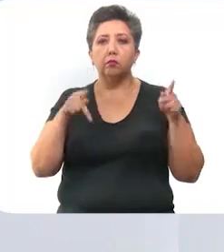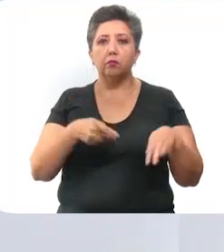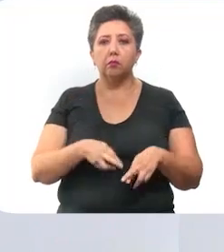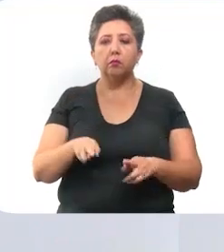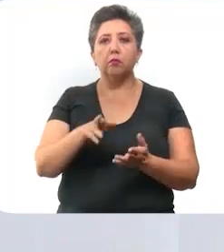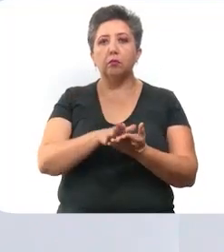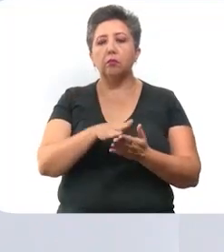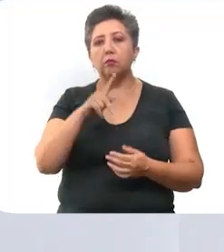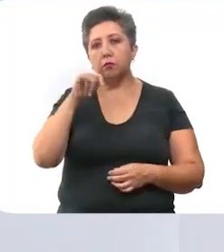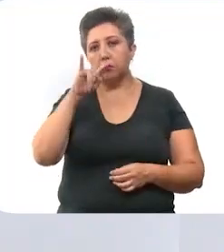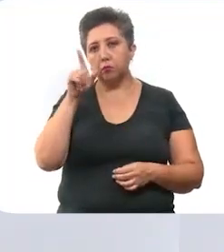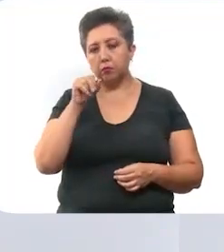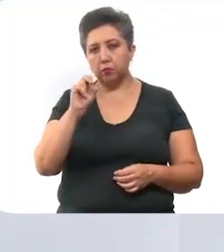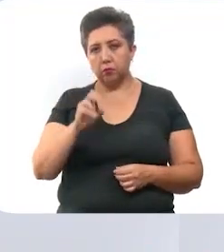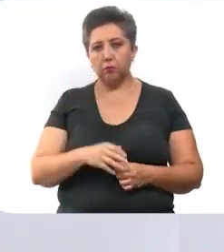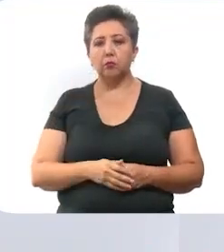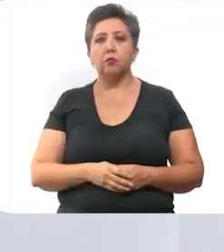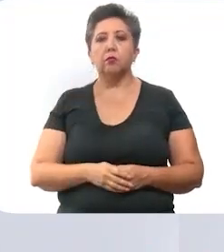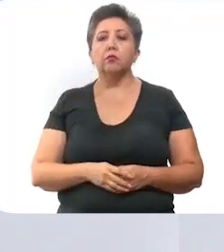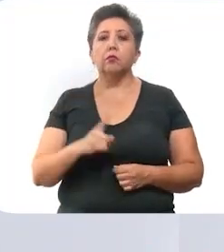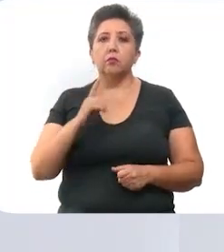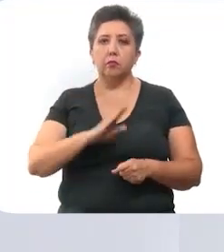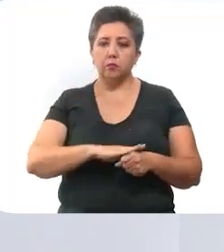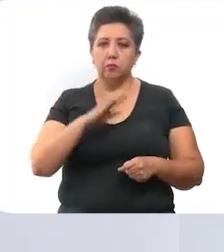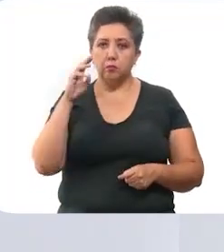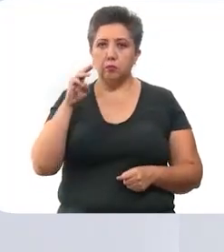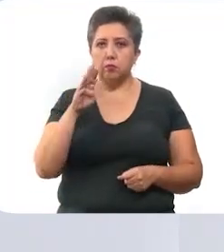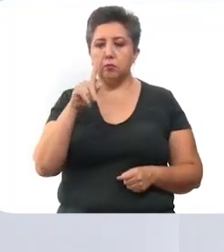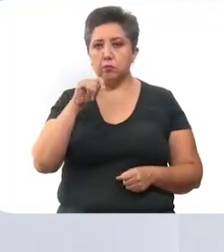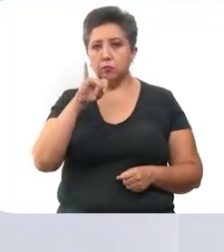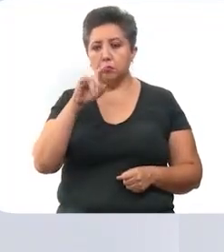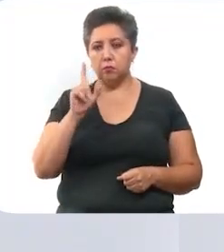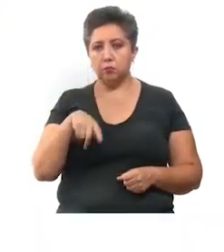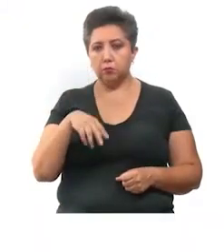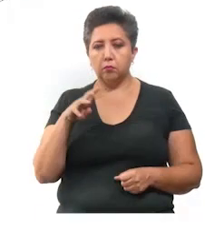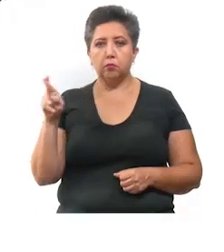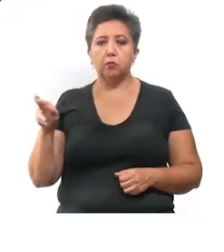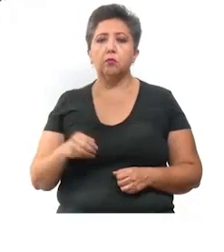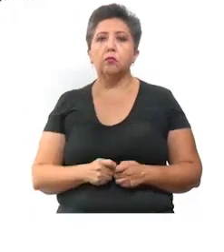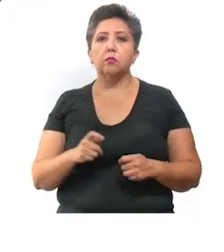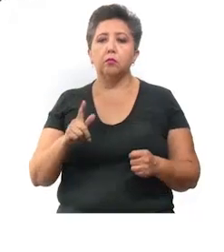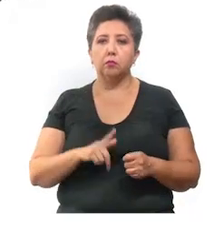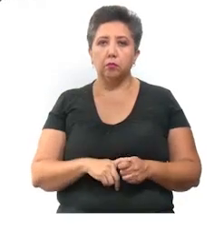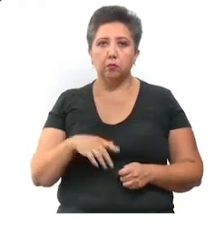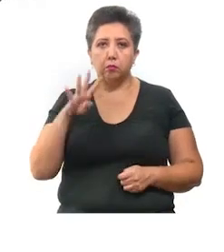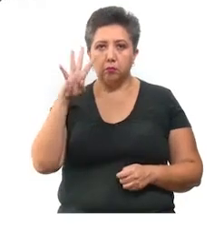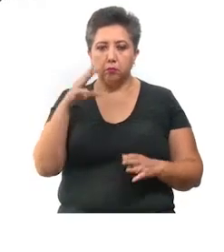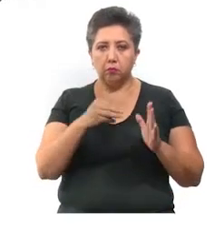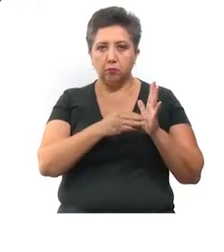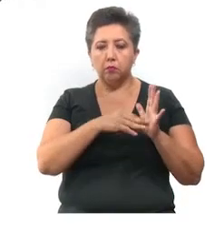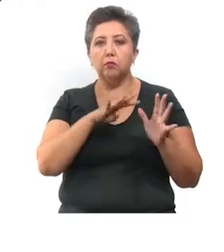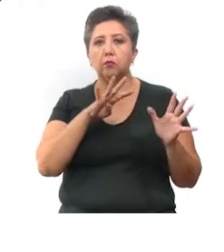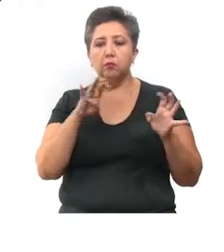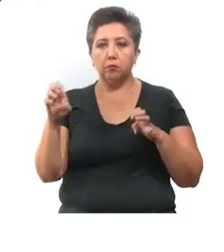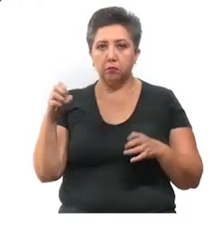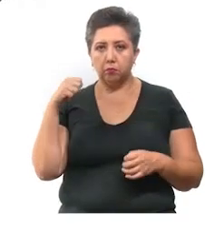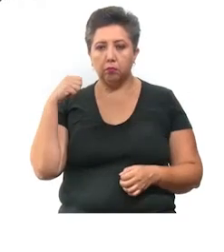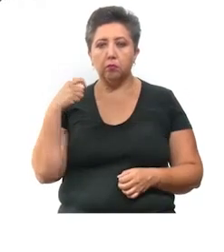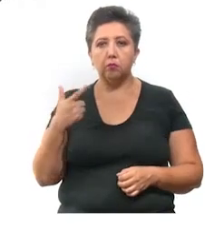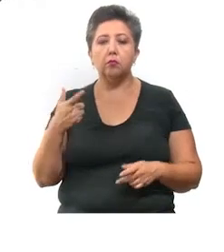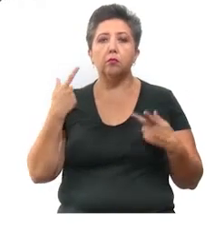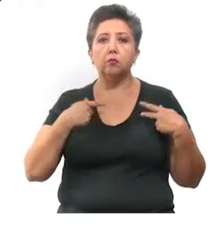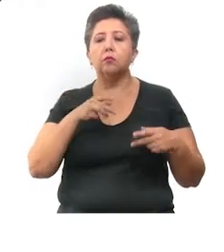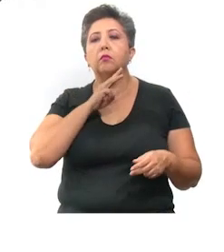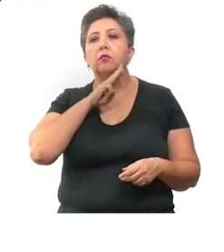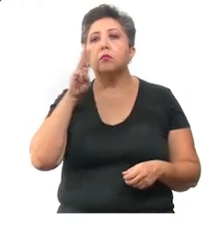Río Lagartos, en Tizimín y en Oshkushkap, 1 más en Benito Juárez, Quintana Roo. En total son 4.907 las personas